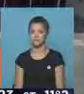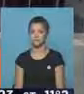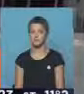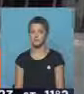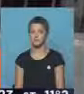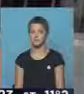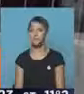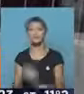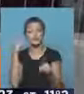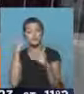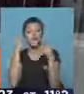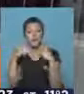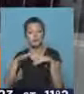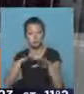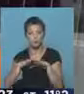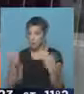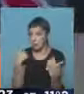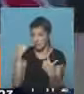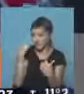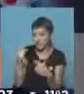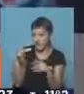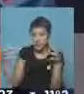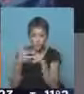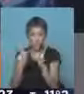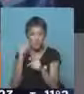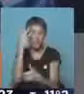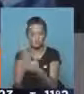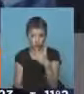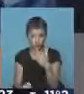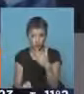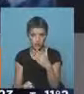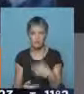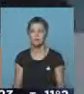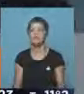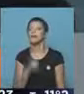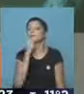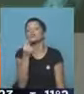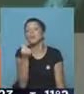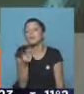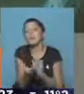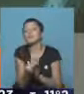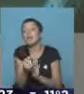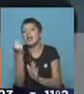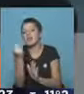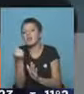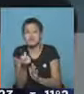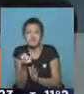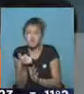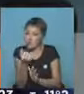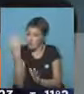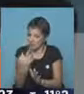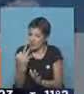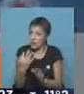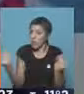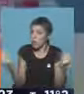adecuada a lo que pasó, ¿está bien? Porque fue muy grande, sacaron muy poco dinero y fue brutal el ataque. Hemos visto